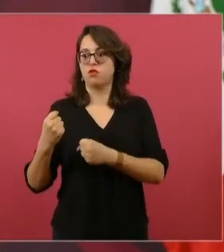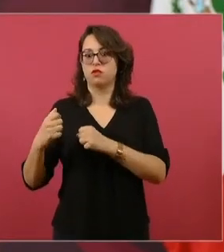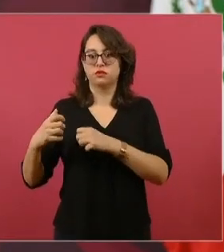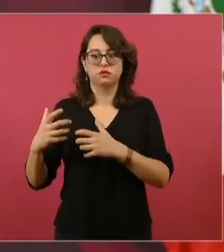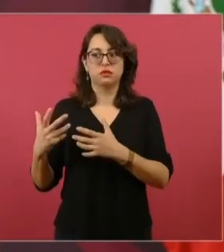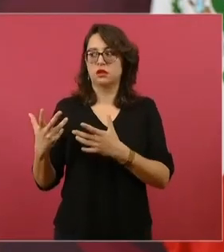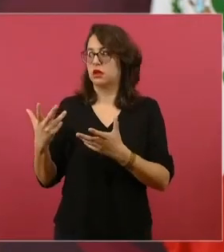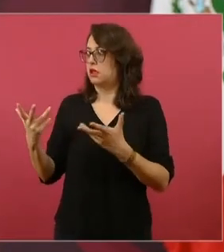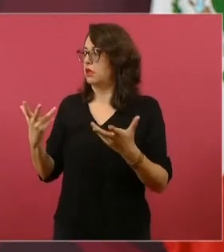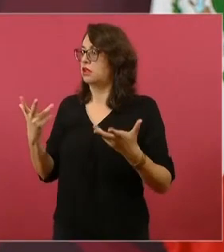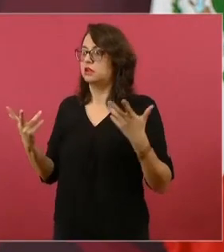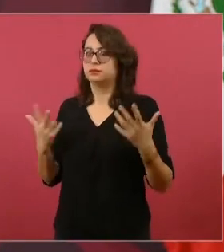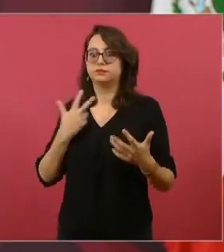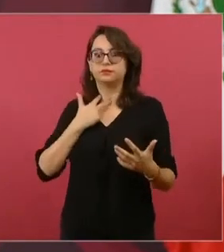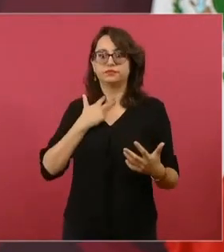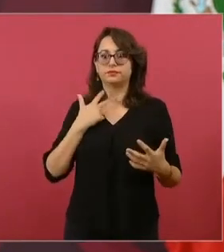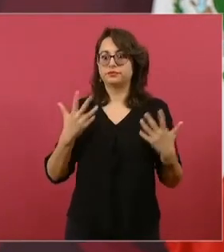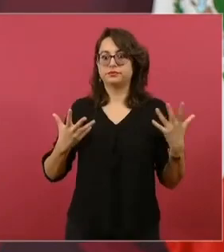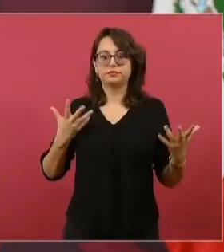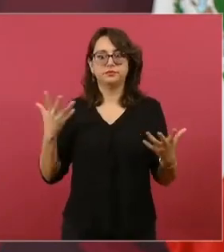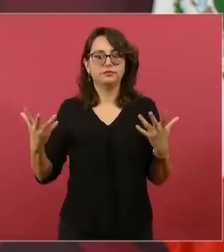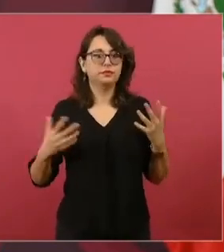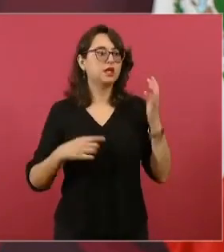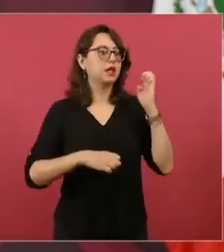empresarial, no todos,